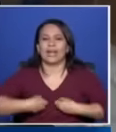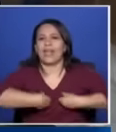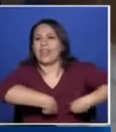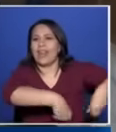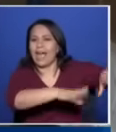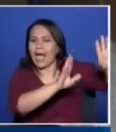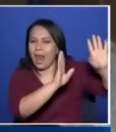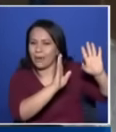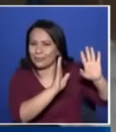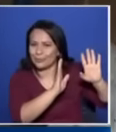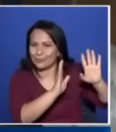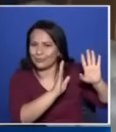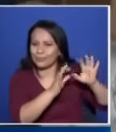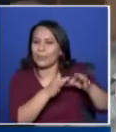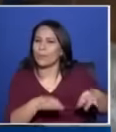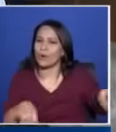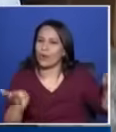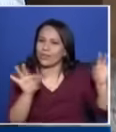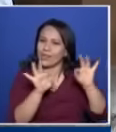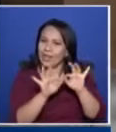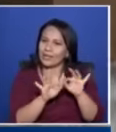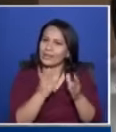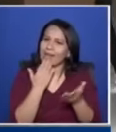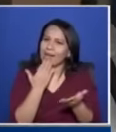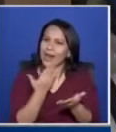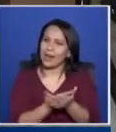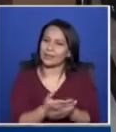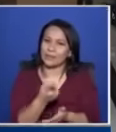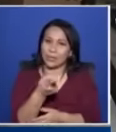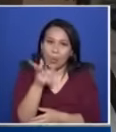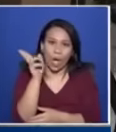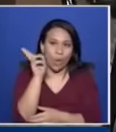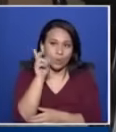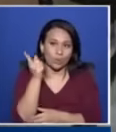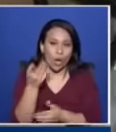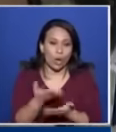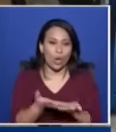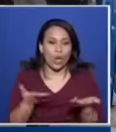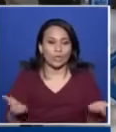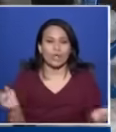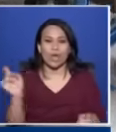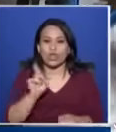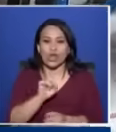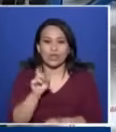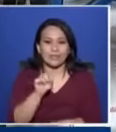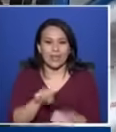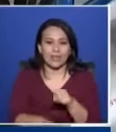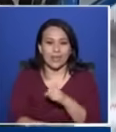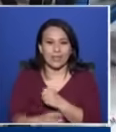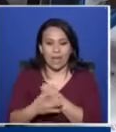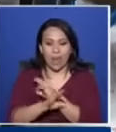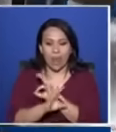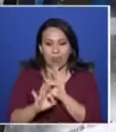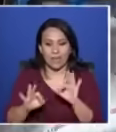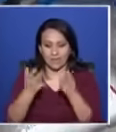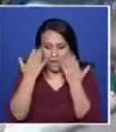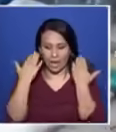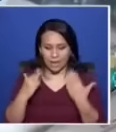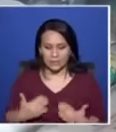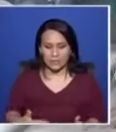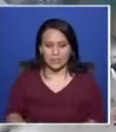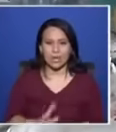posteriormente entregar. Listo, Valeria, muchísimas gracias. Ya escuchó usted, son productos no perecibles y de aseo. Usted que quiere